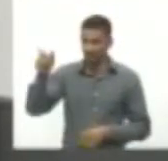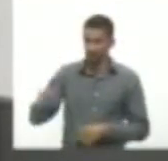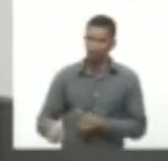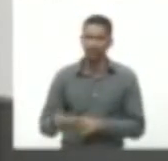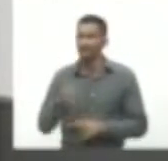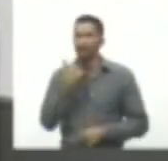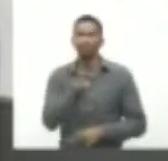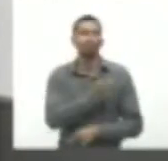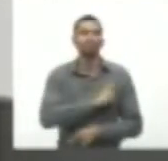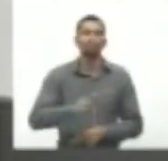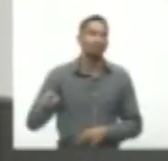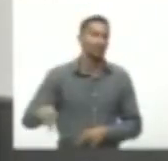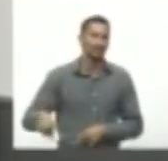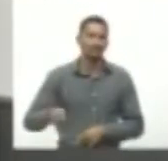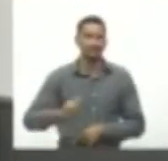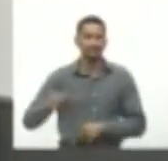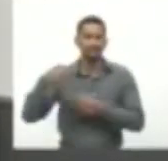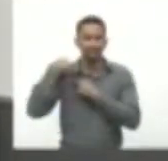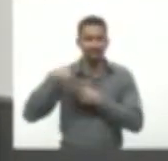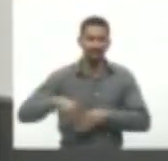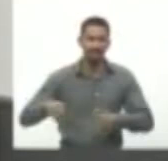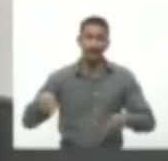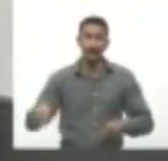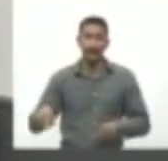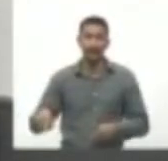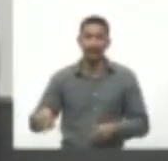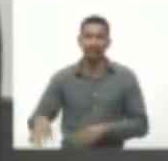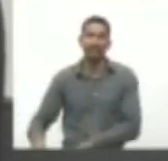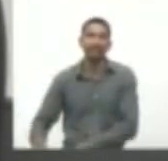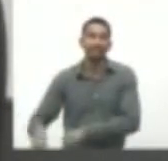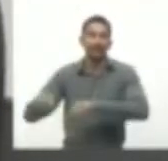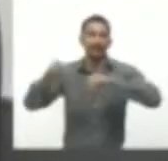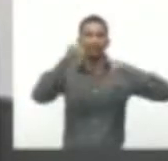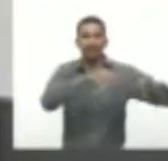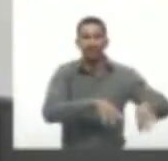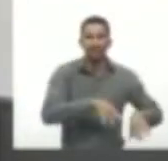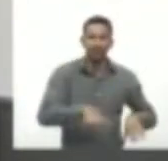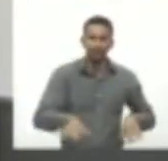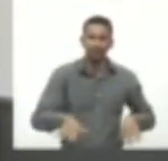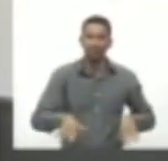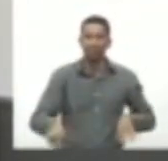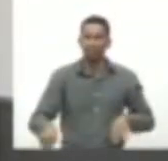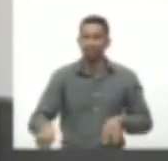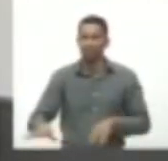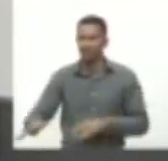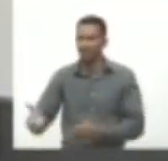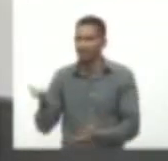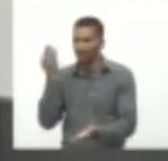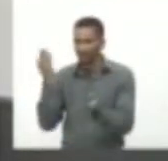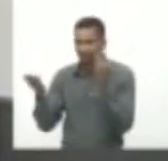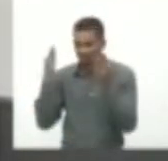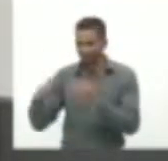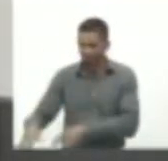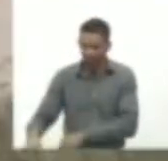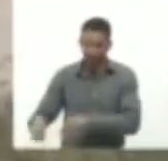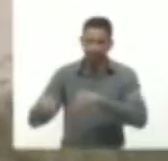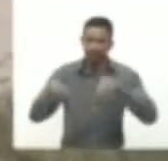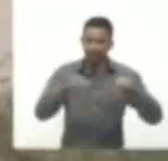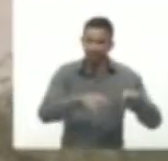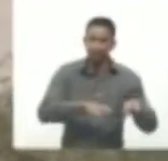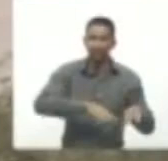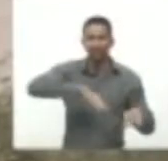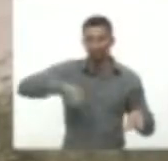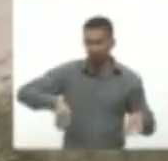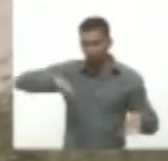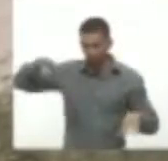fue desplazado aproximadamente hace 15 años de zona rural en zona montañosa.